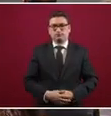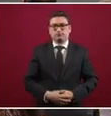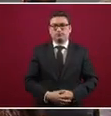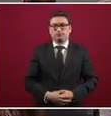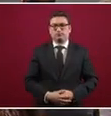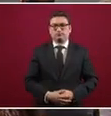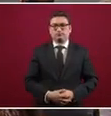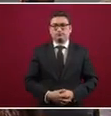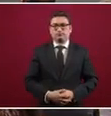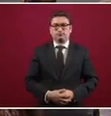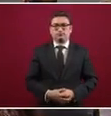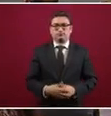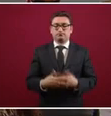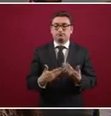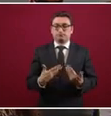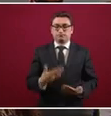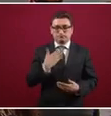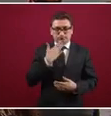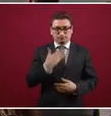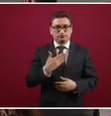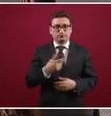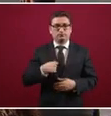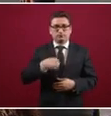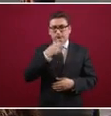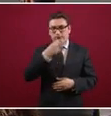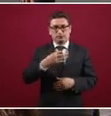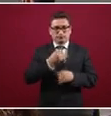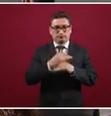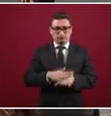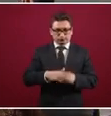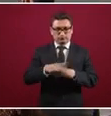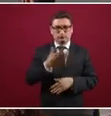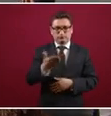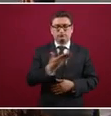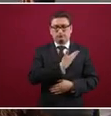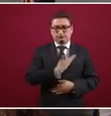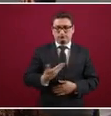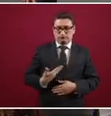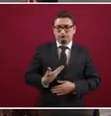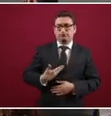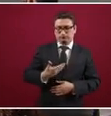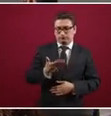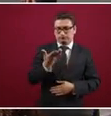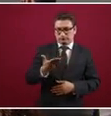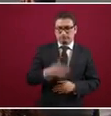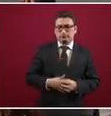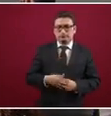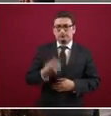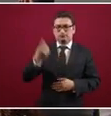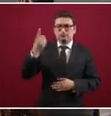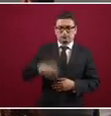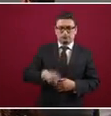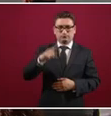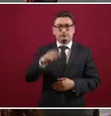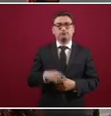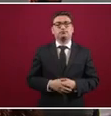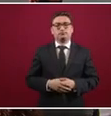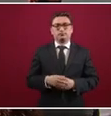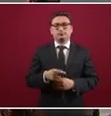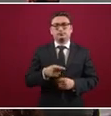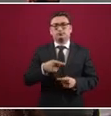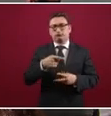bien de manera muy puntual debo informar que el día de hoy el presidente de la república ha dictado las siguientes